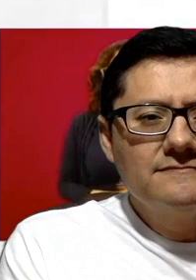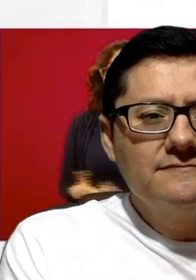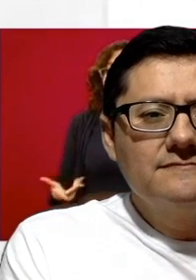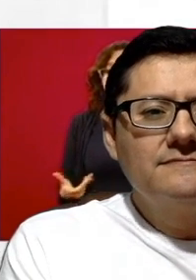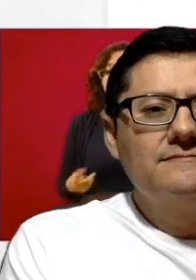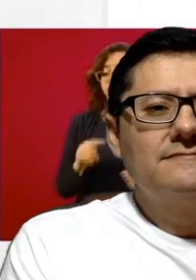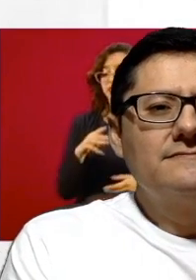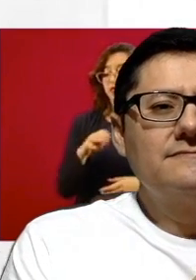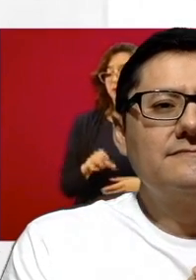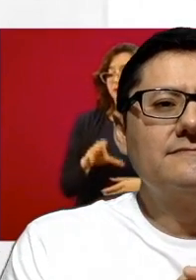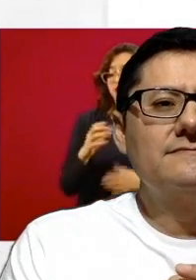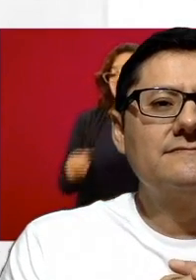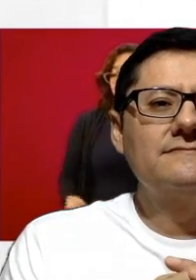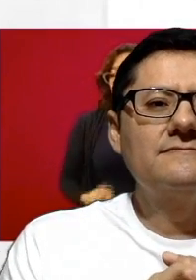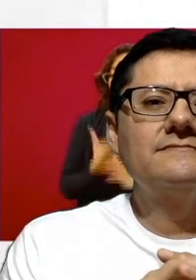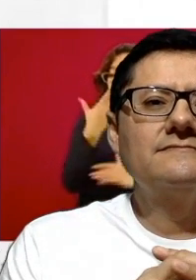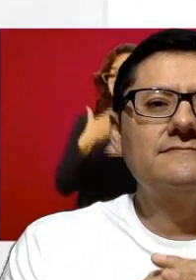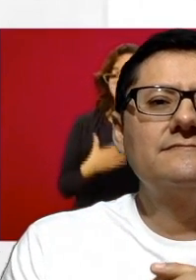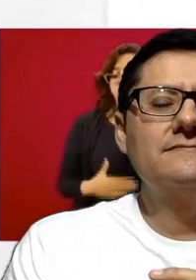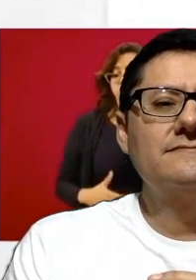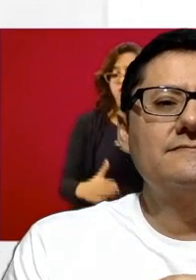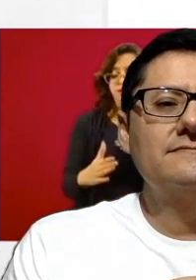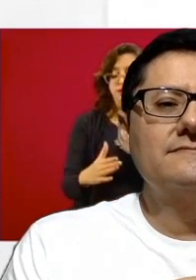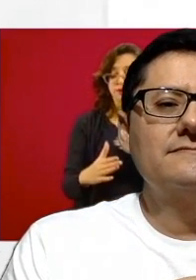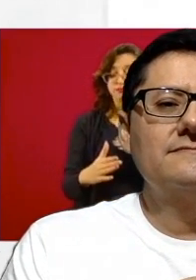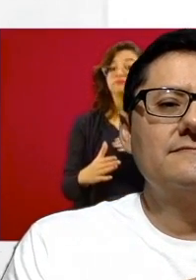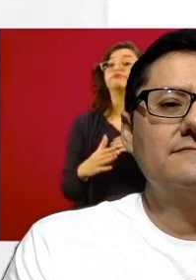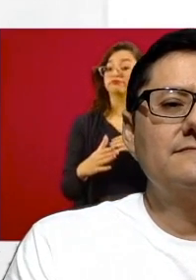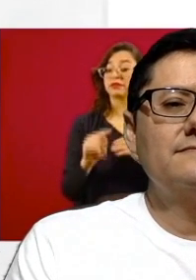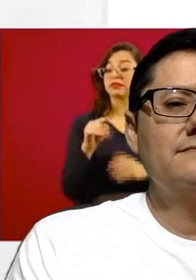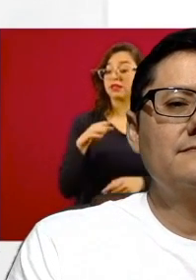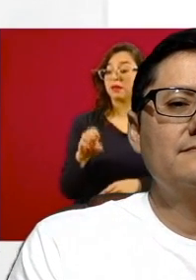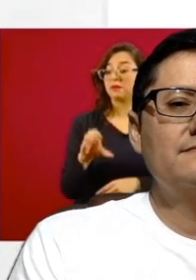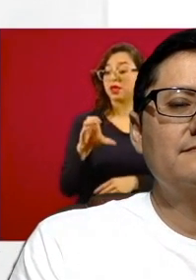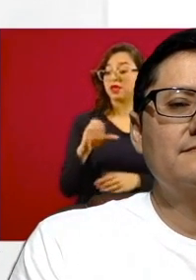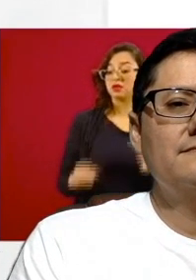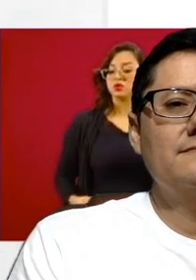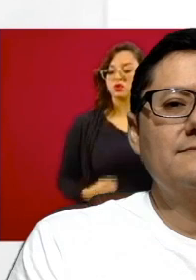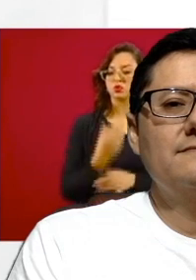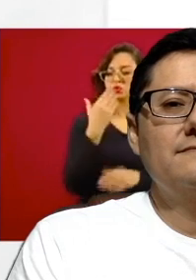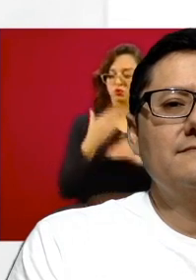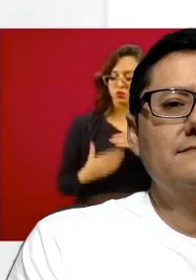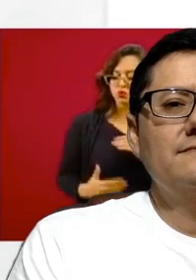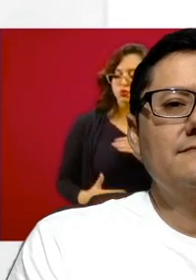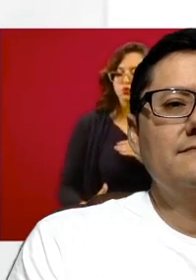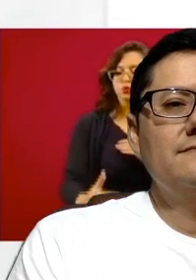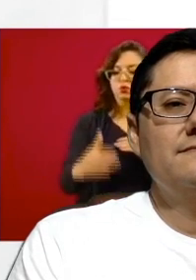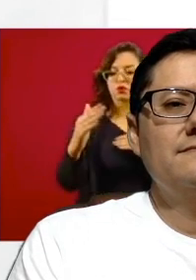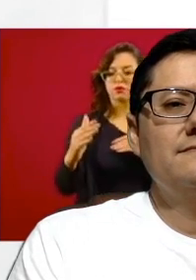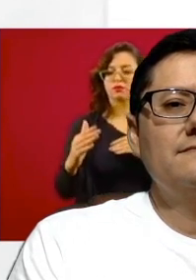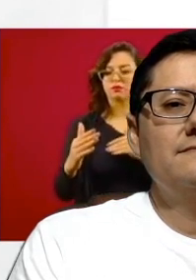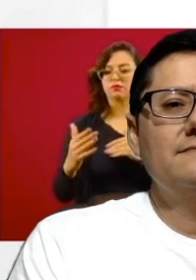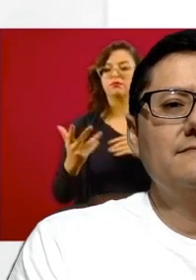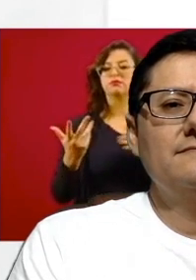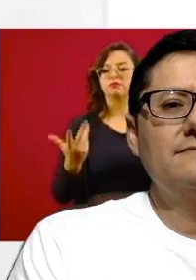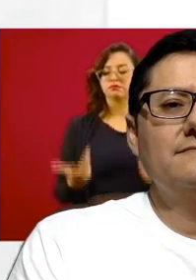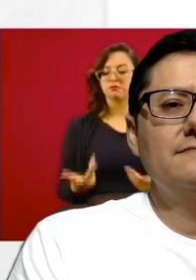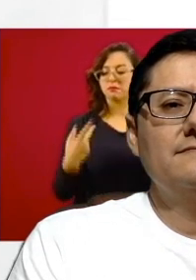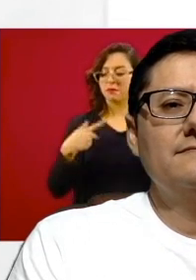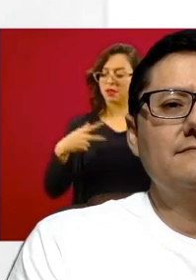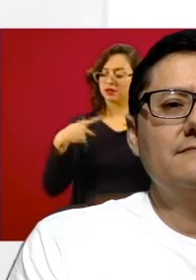era, subrayo, el tratado marca el inicio de una nueva era que beneficiará a